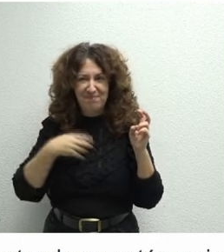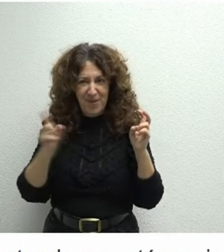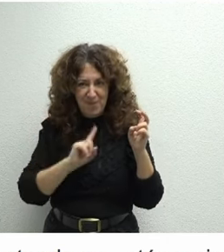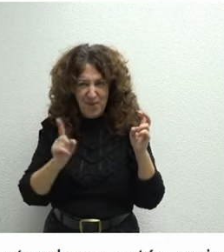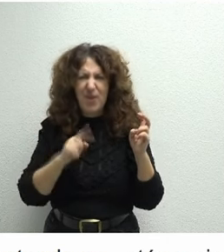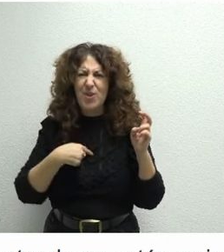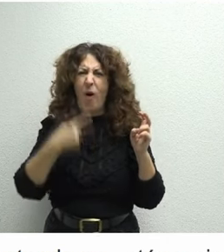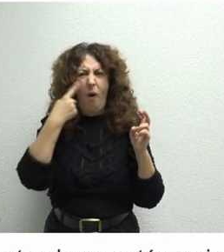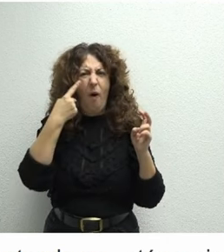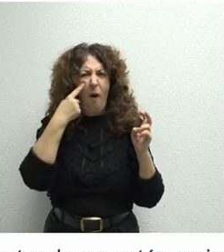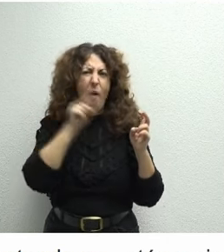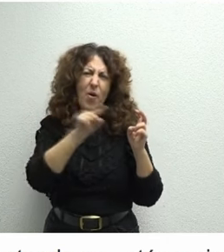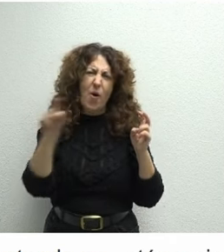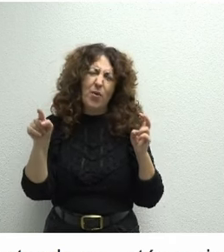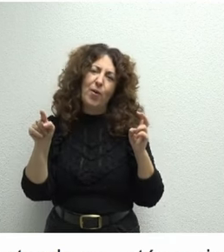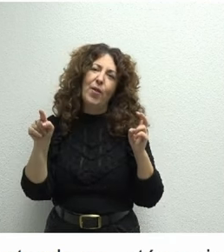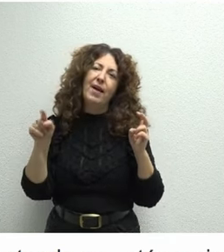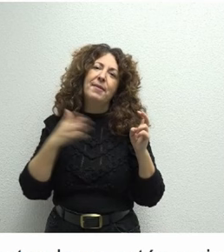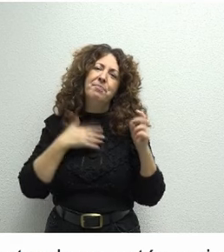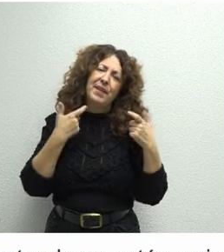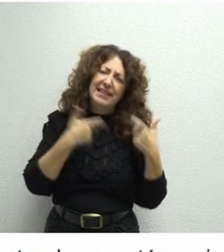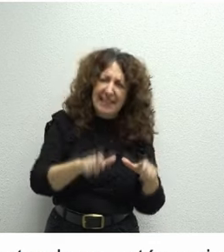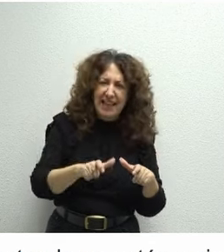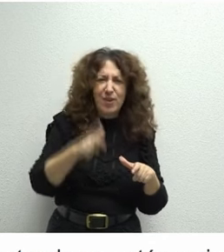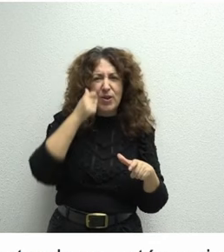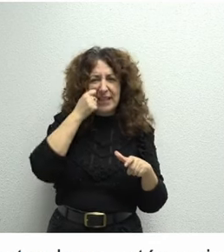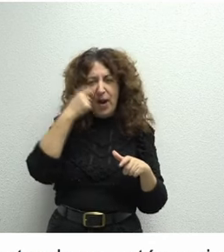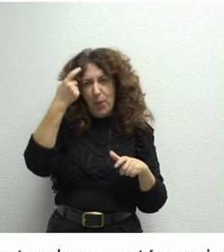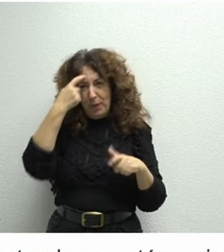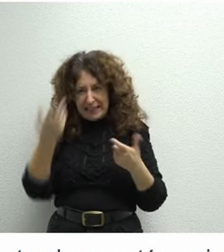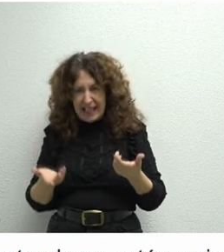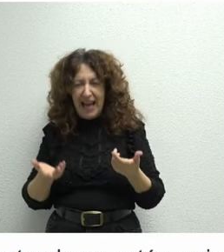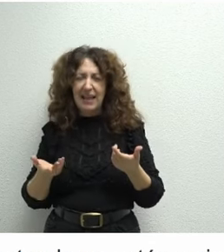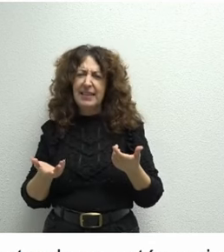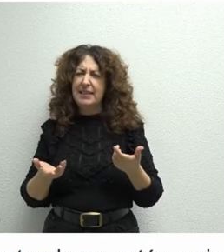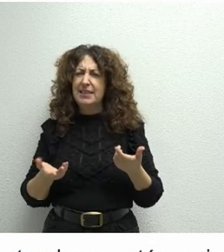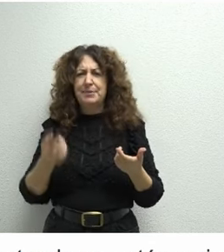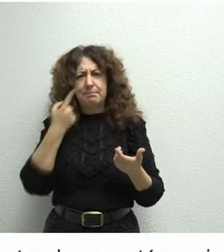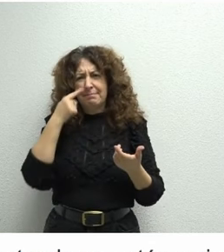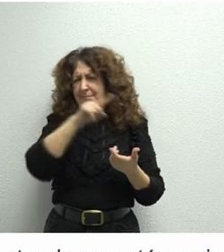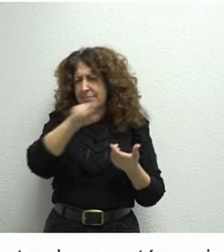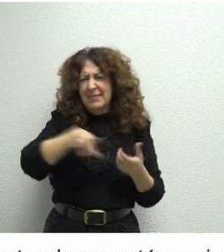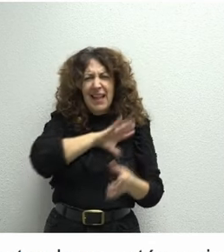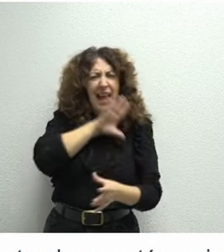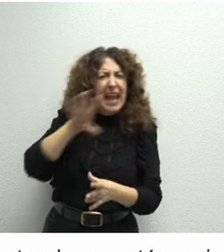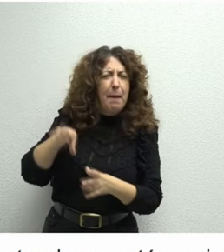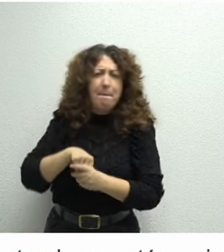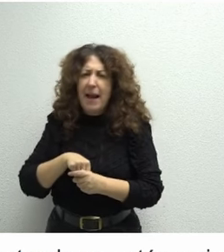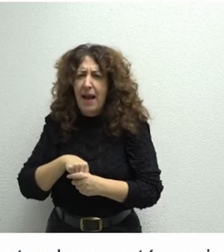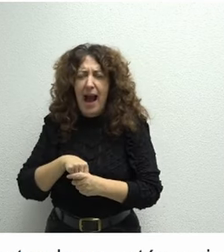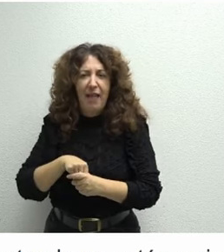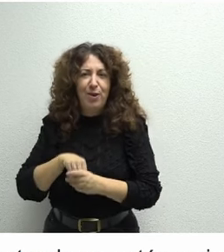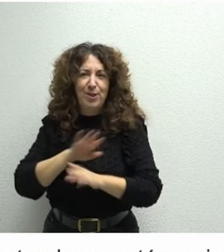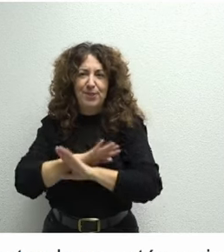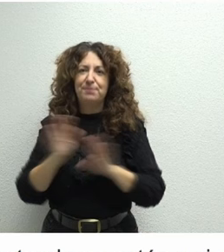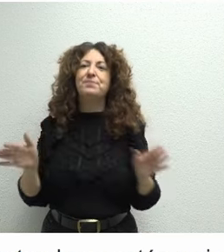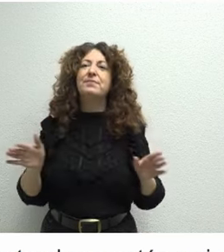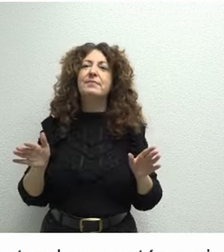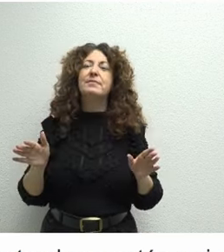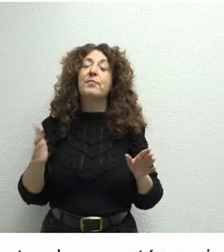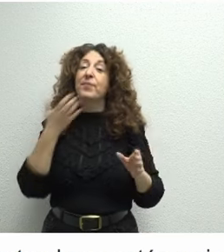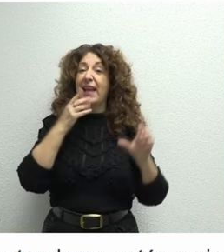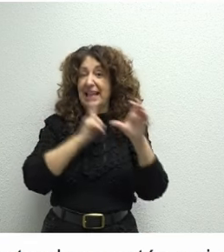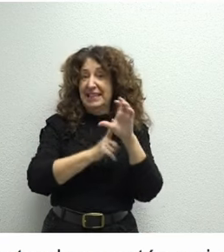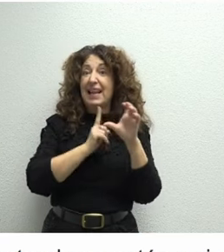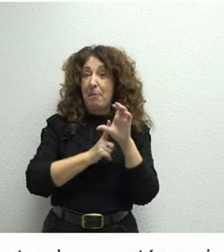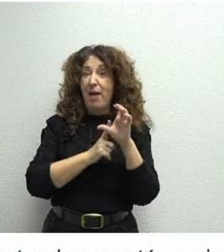yo conozco del sector de Salud Mental que están muy muy muy implicados no extremadura